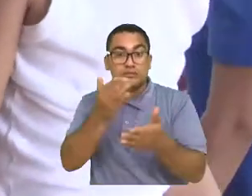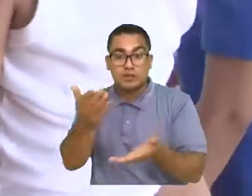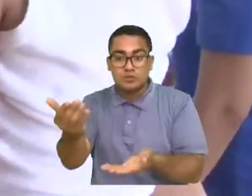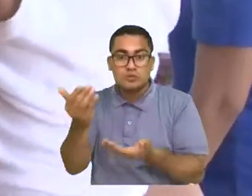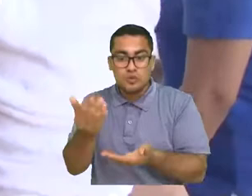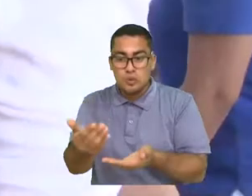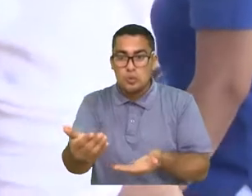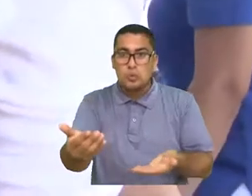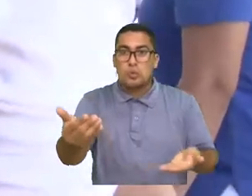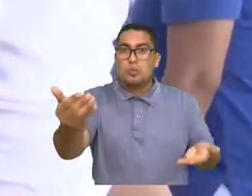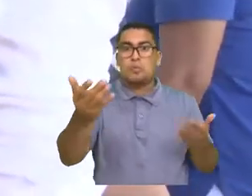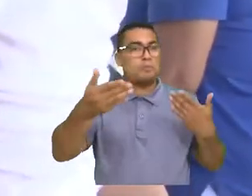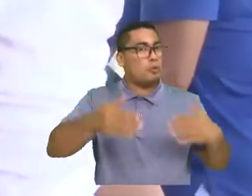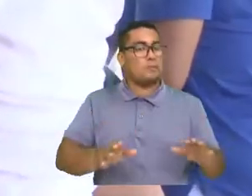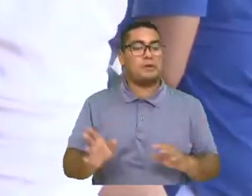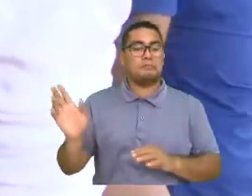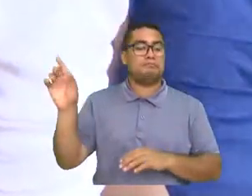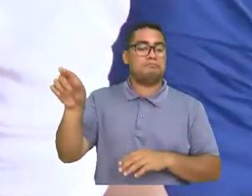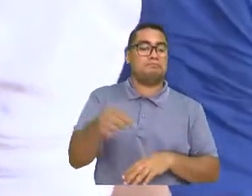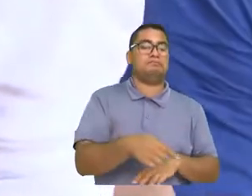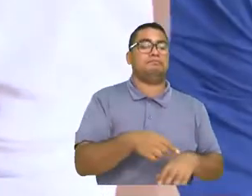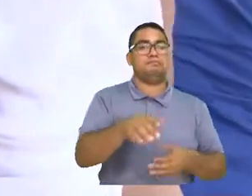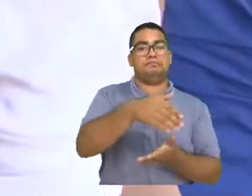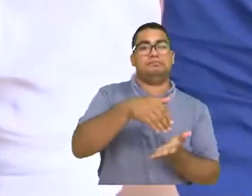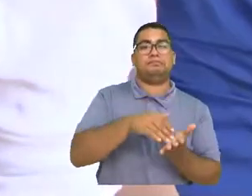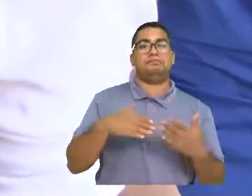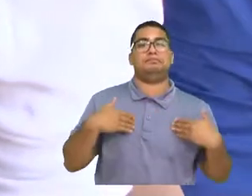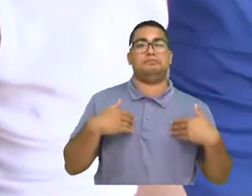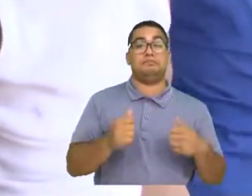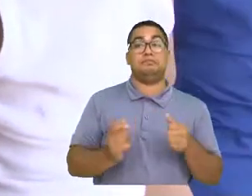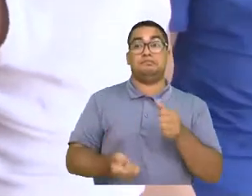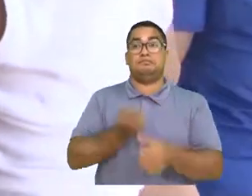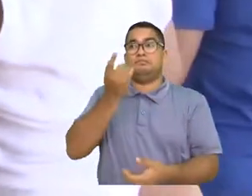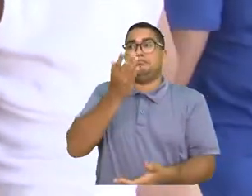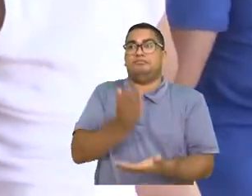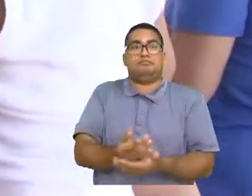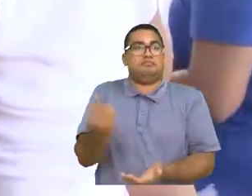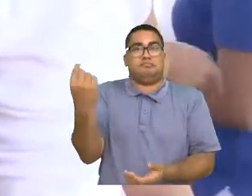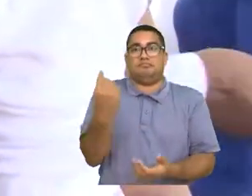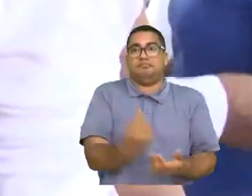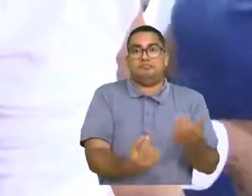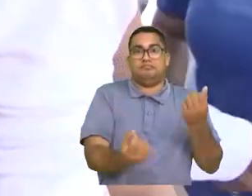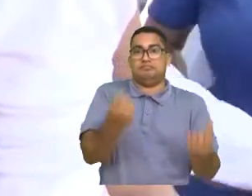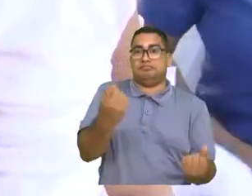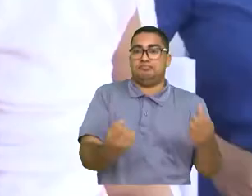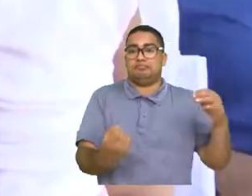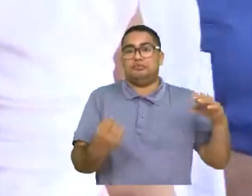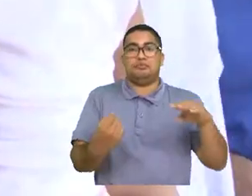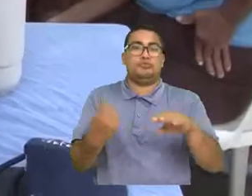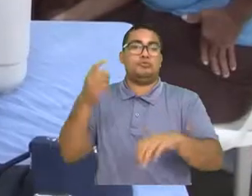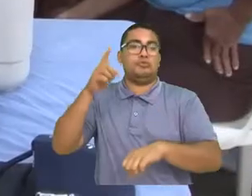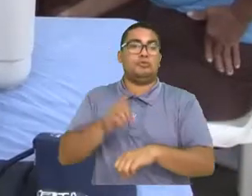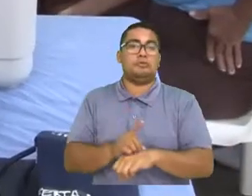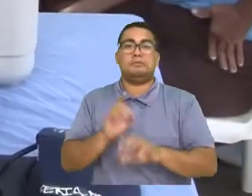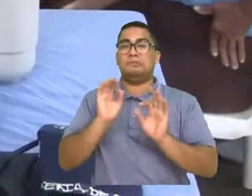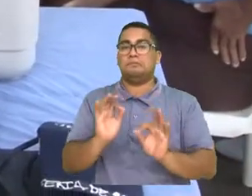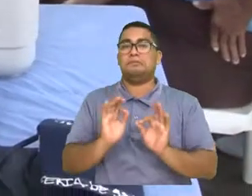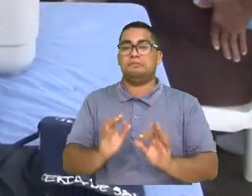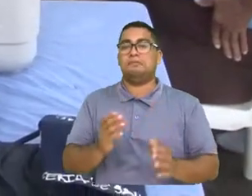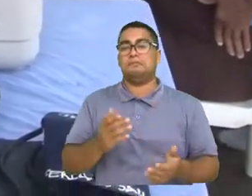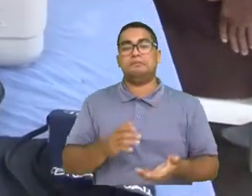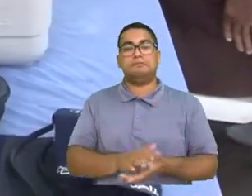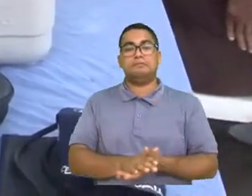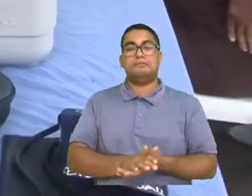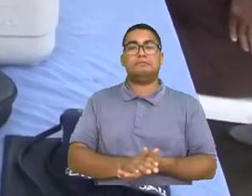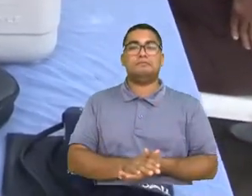nació yo siempre he venido aquí al centro de salud y me atienden bien. Es primera vez que vengo a una feria y pues todo bien. En esta